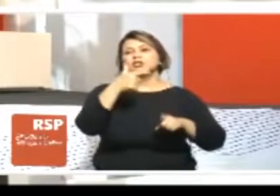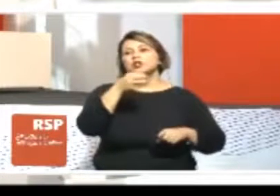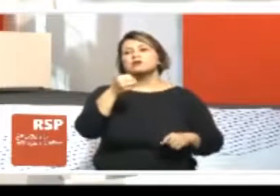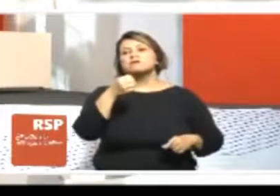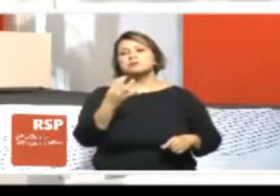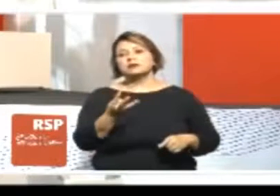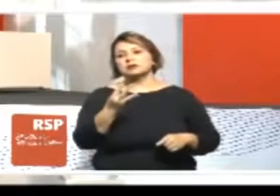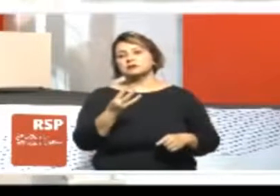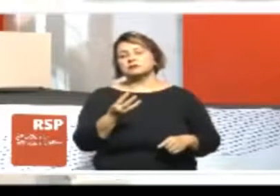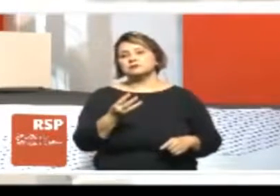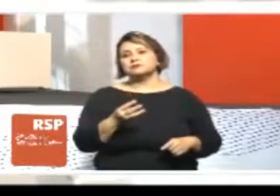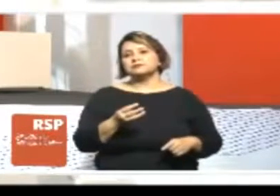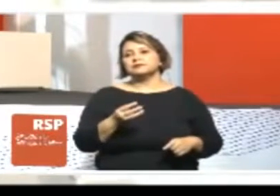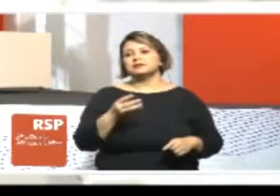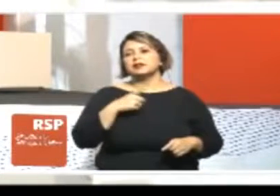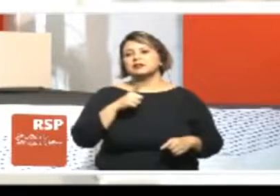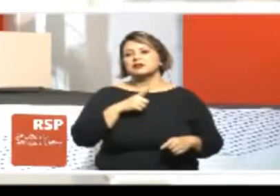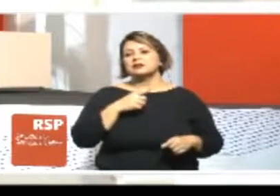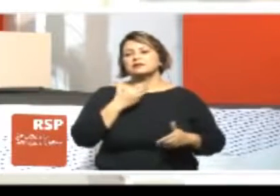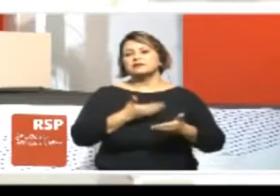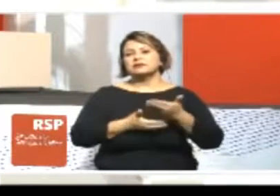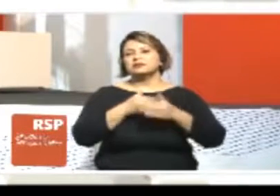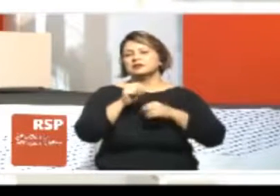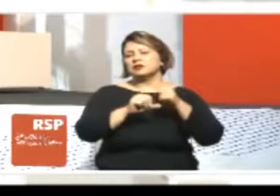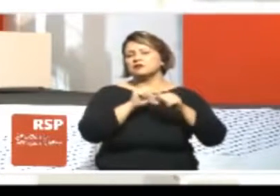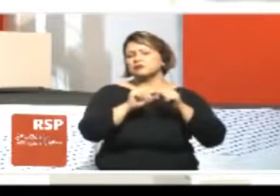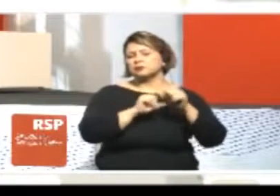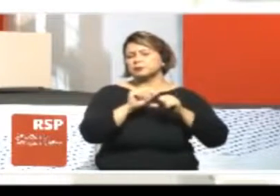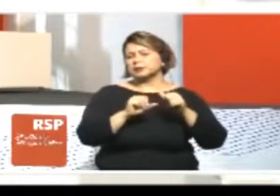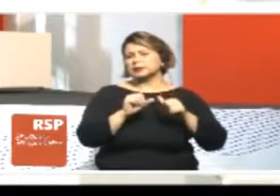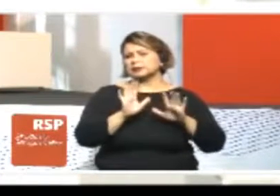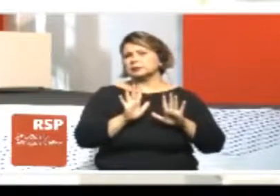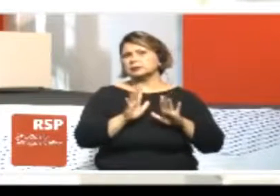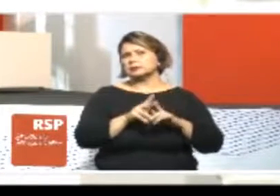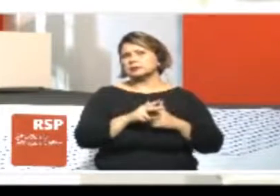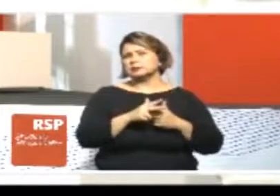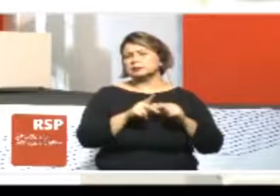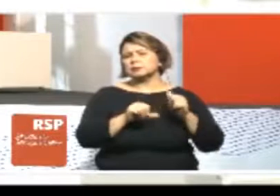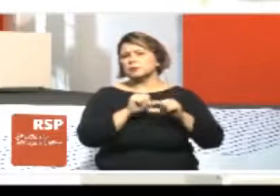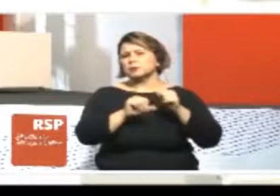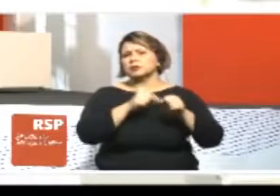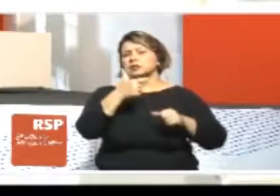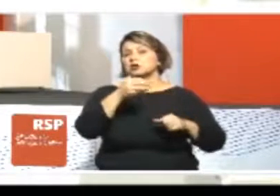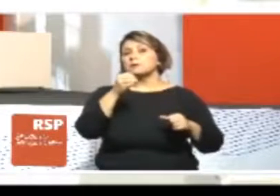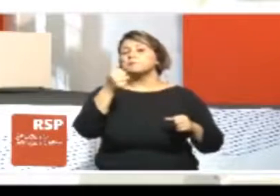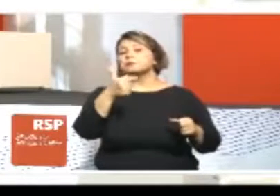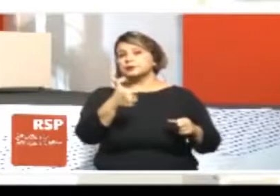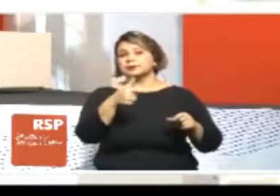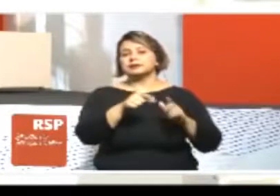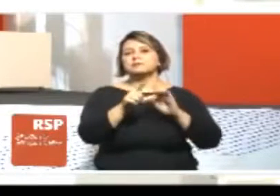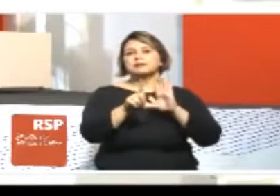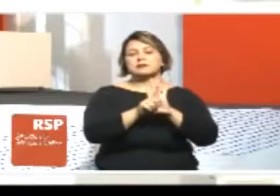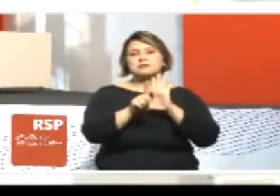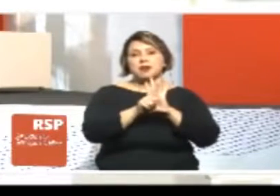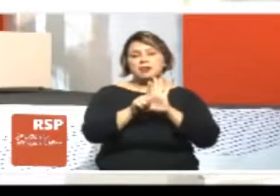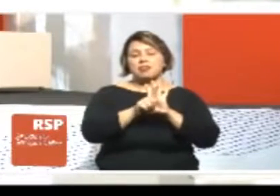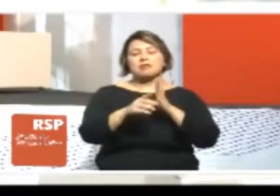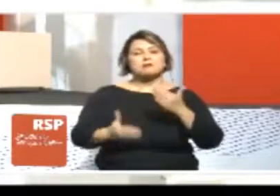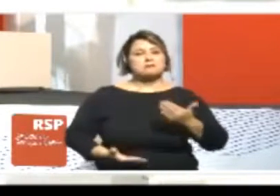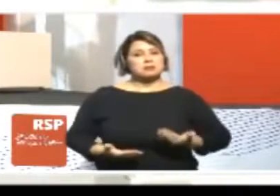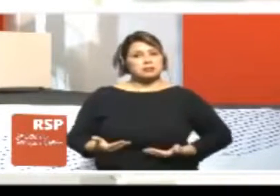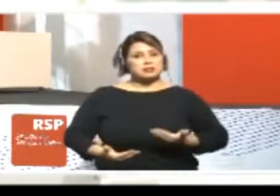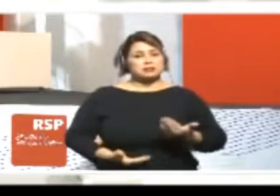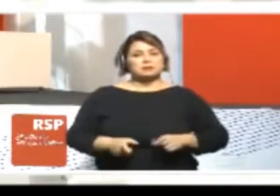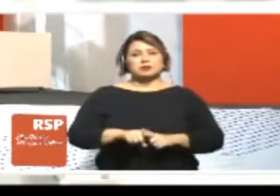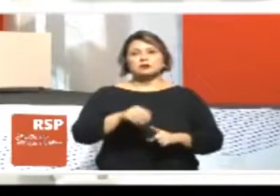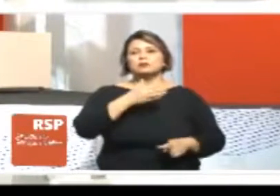el 2007, es la ley del servicio profesional de carrera, es una ley, fue publicada,